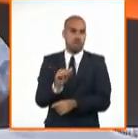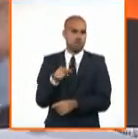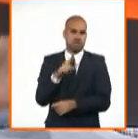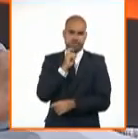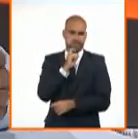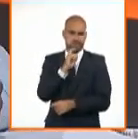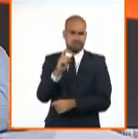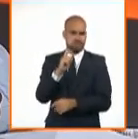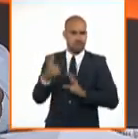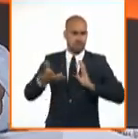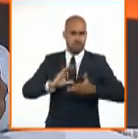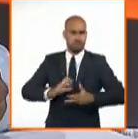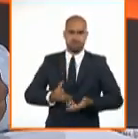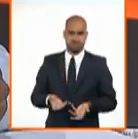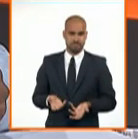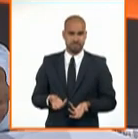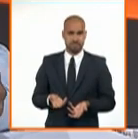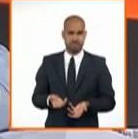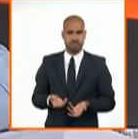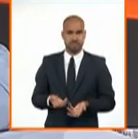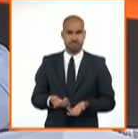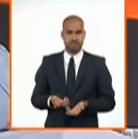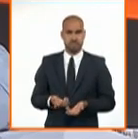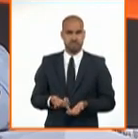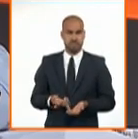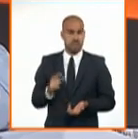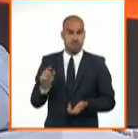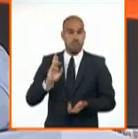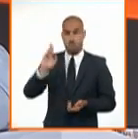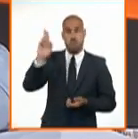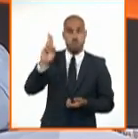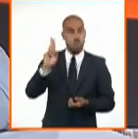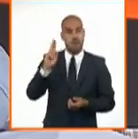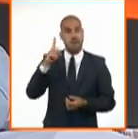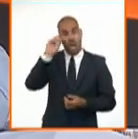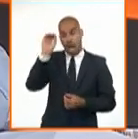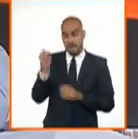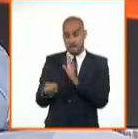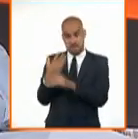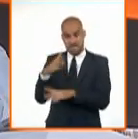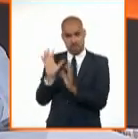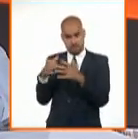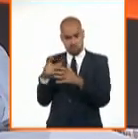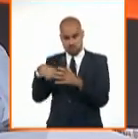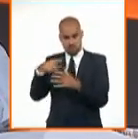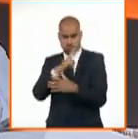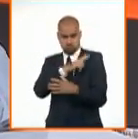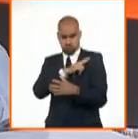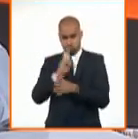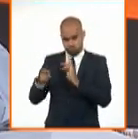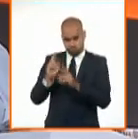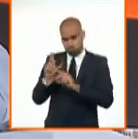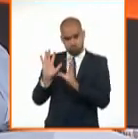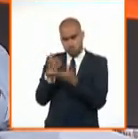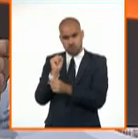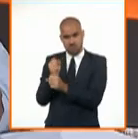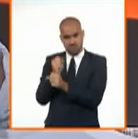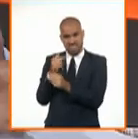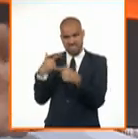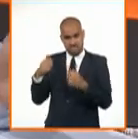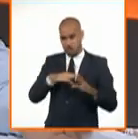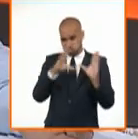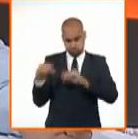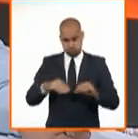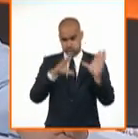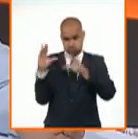conducción que casi prácticamente de contingencia ahí se crean puestos de mando se trabaja continuamente porque no puede haber bloques si no